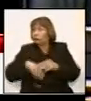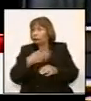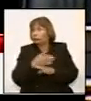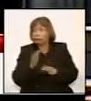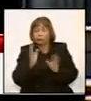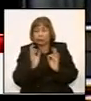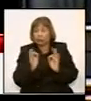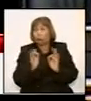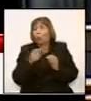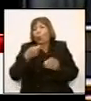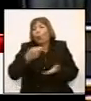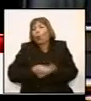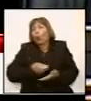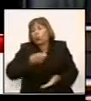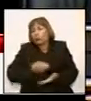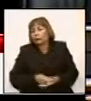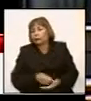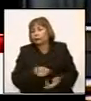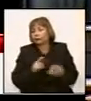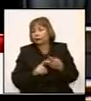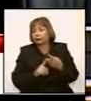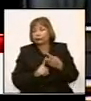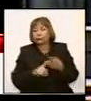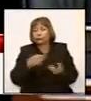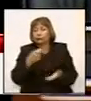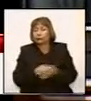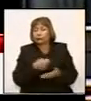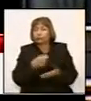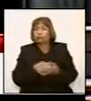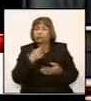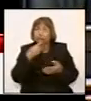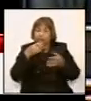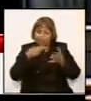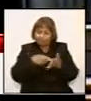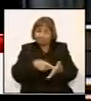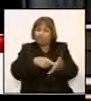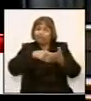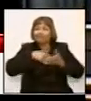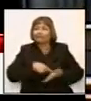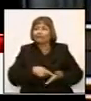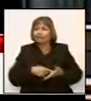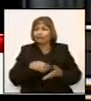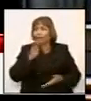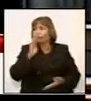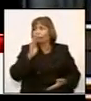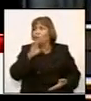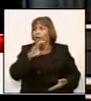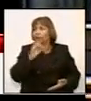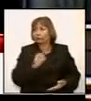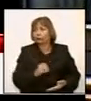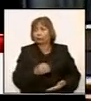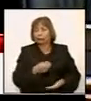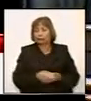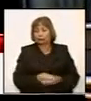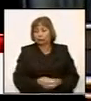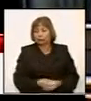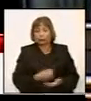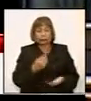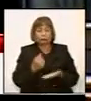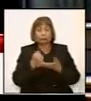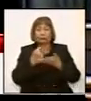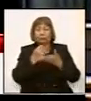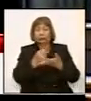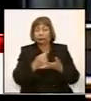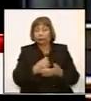o si el pago se cumple o no. Y el pago es obligatoriamente, se tendrá que bancarizar, por lo que además va a